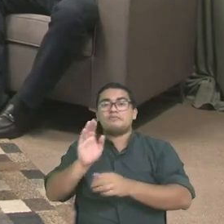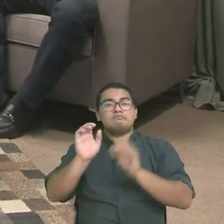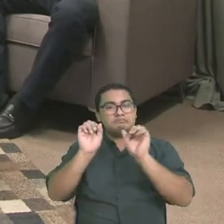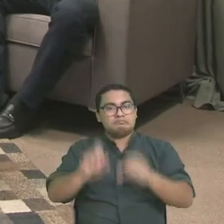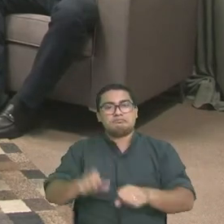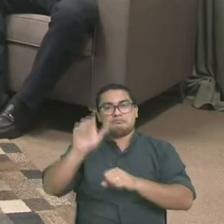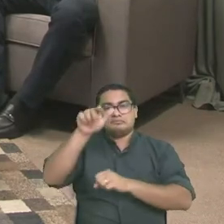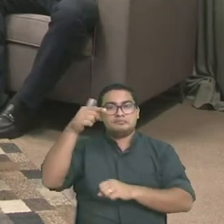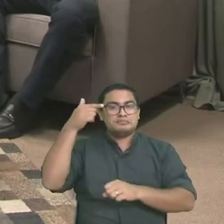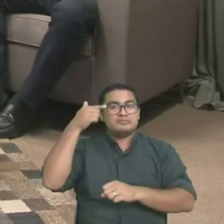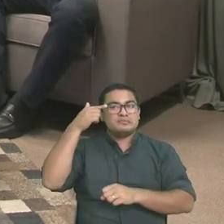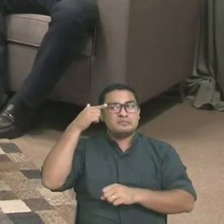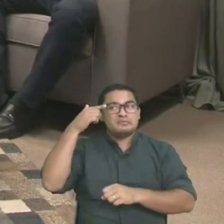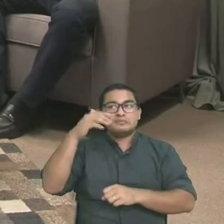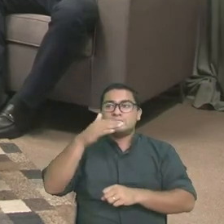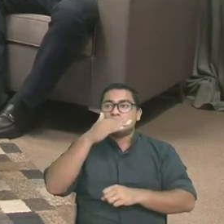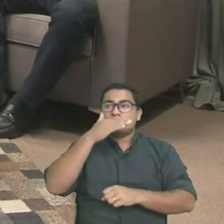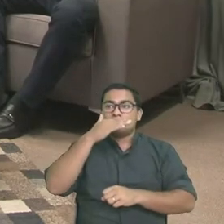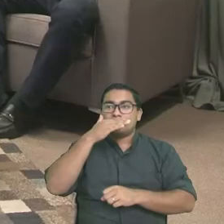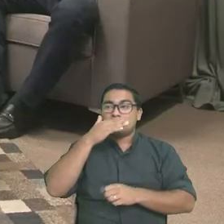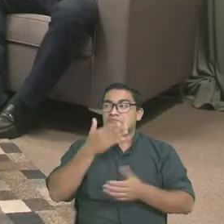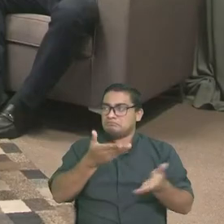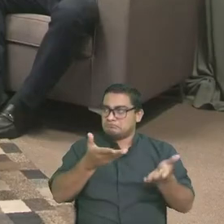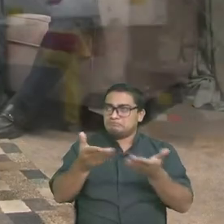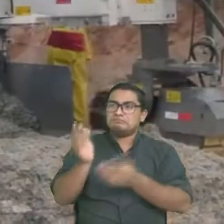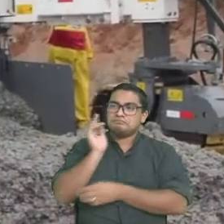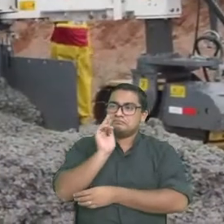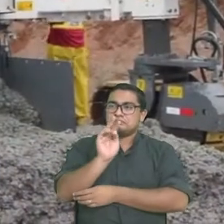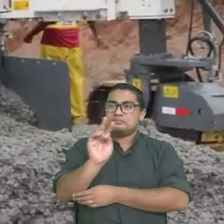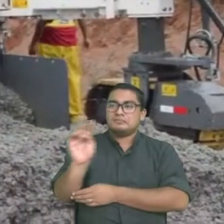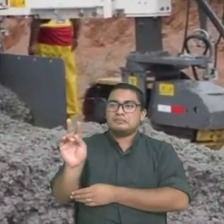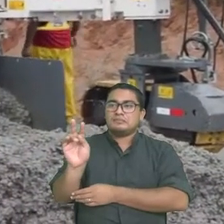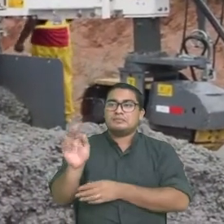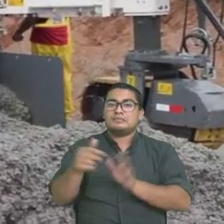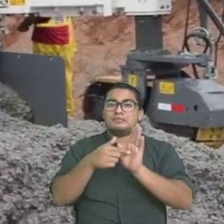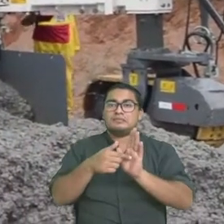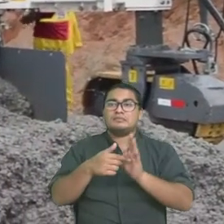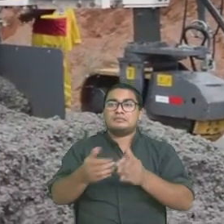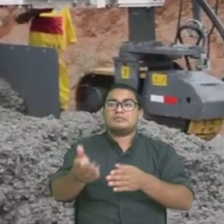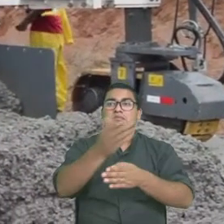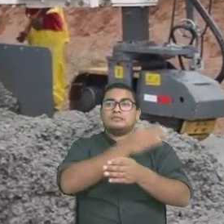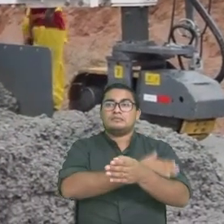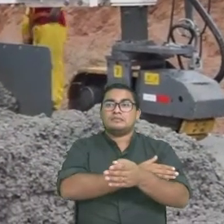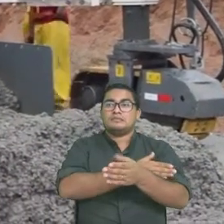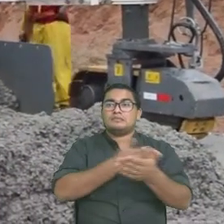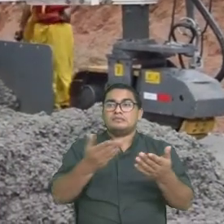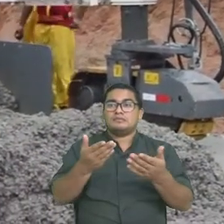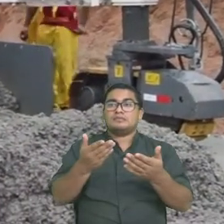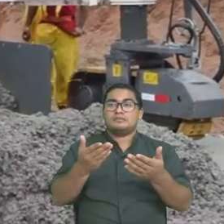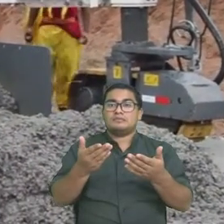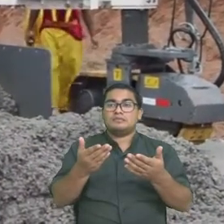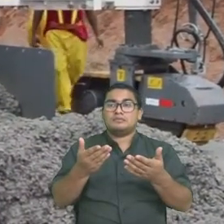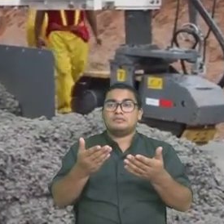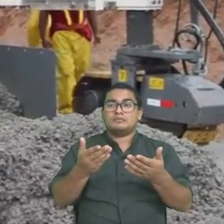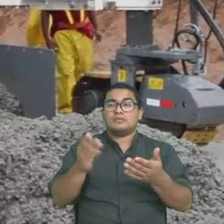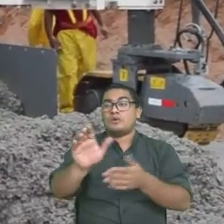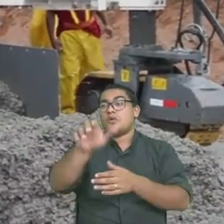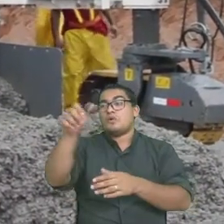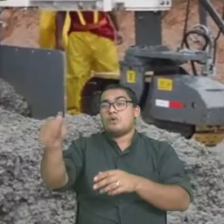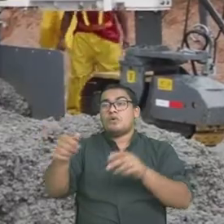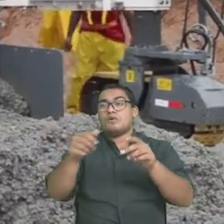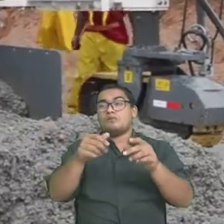nacional. Eso es una realidad. Vayan a ver, ahí están. Fue lo que le decíamos nosotros en el plenario a los otros colegas